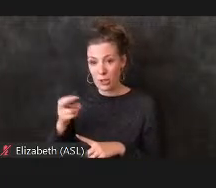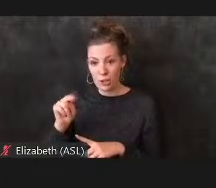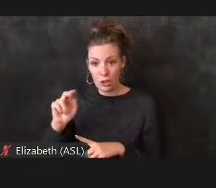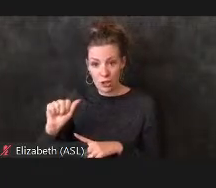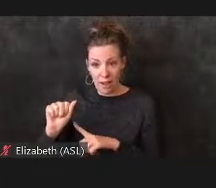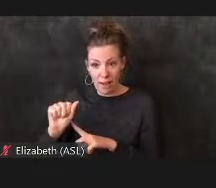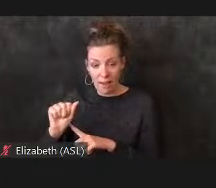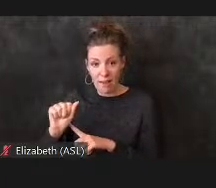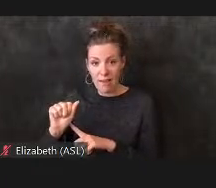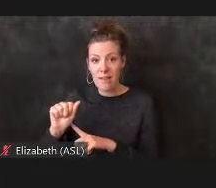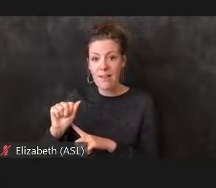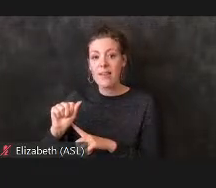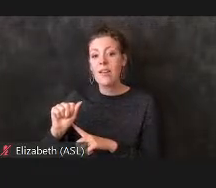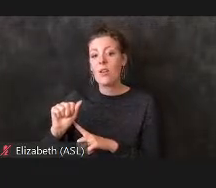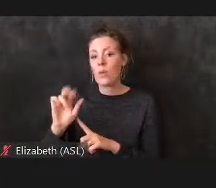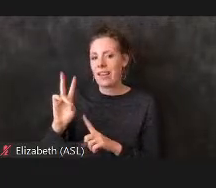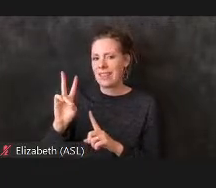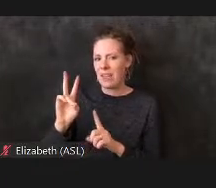Moderna